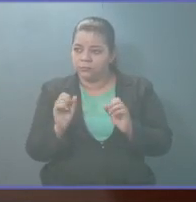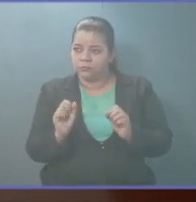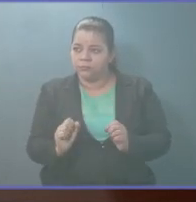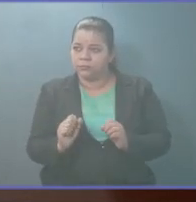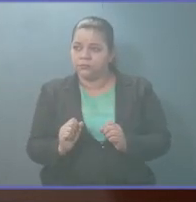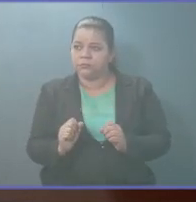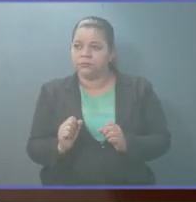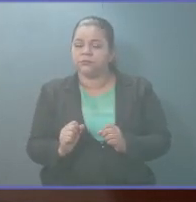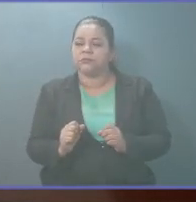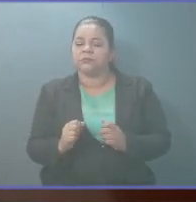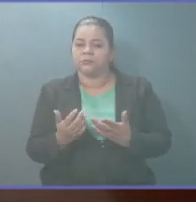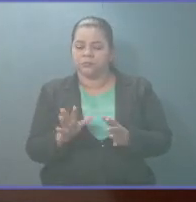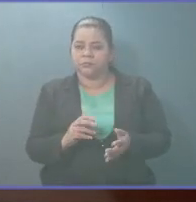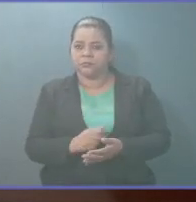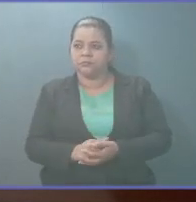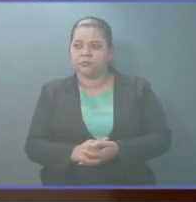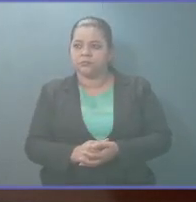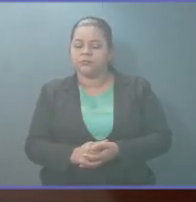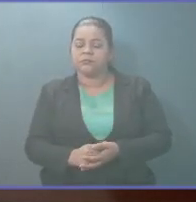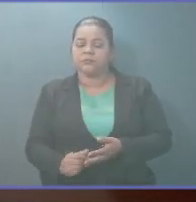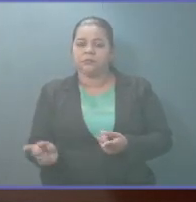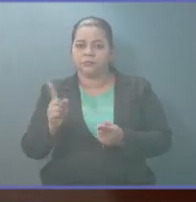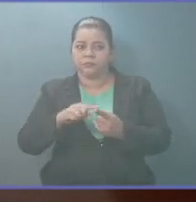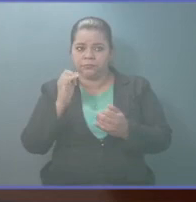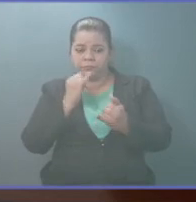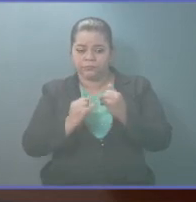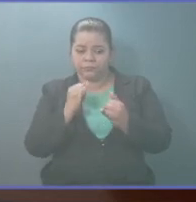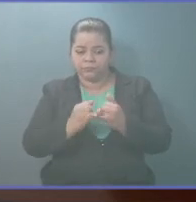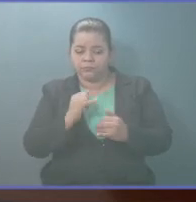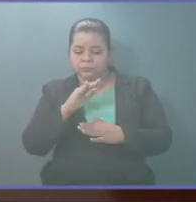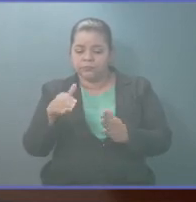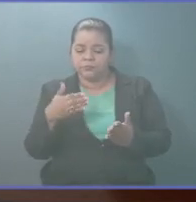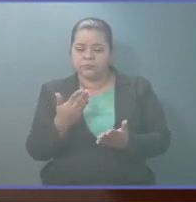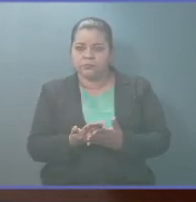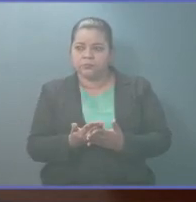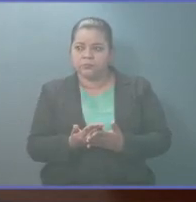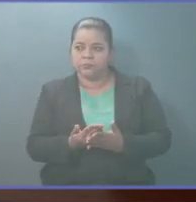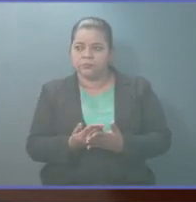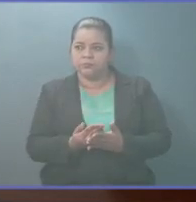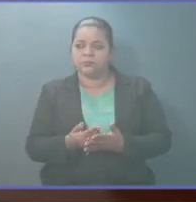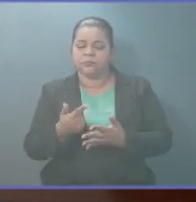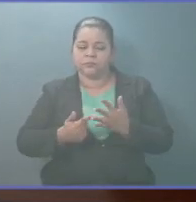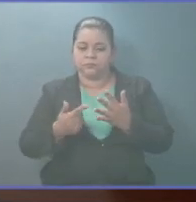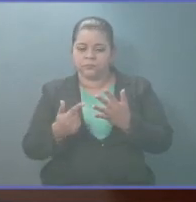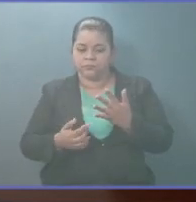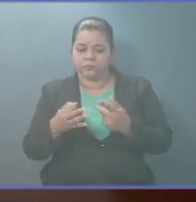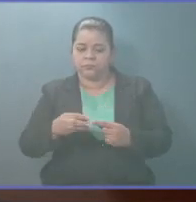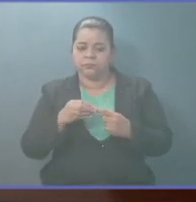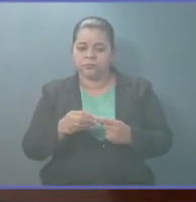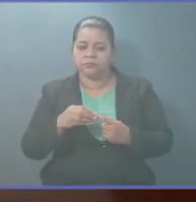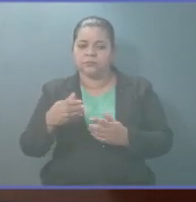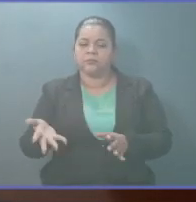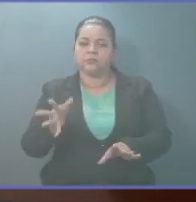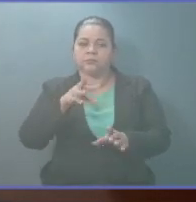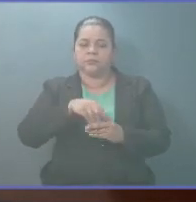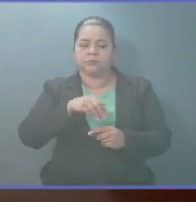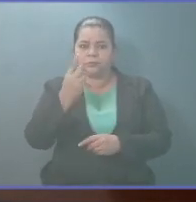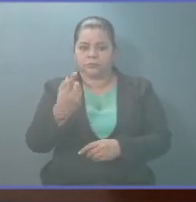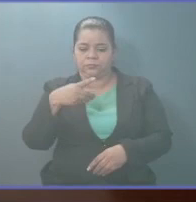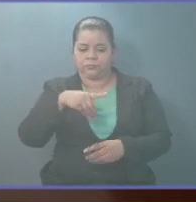jurisprudencia que nos señala que debe de establecerse de dónde va a obtenerse esos recursos,